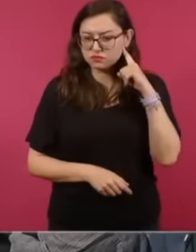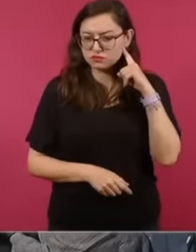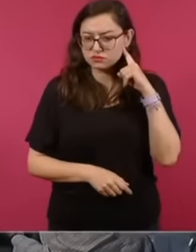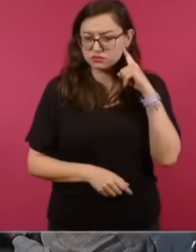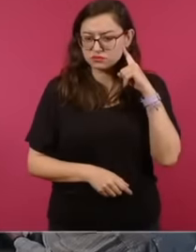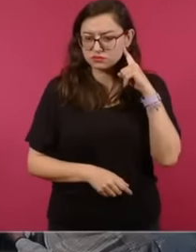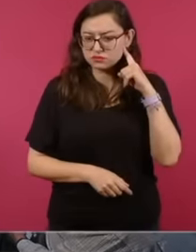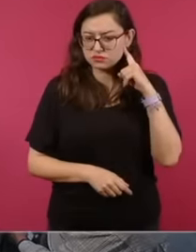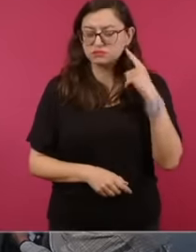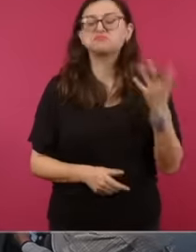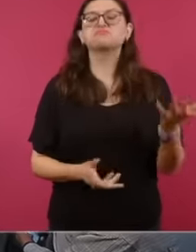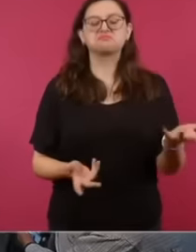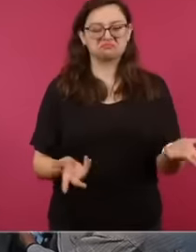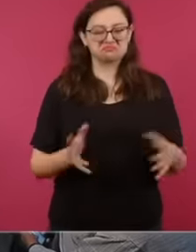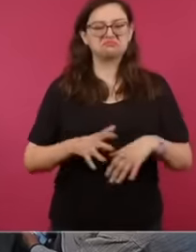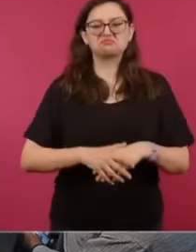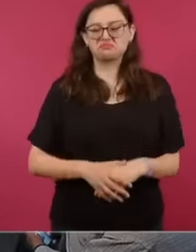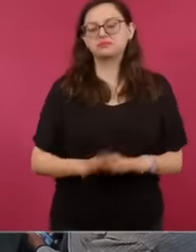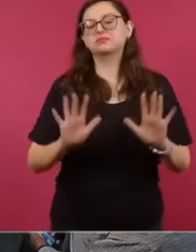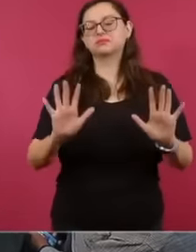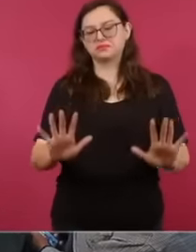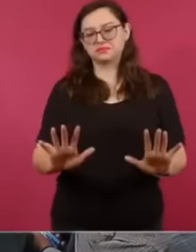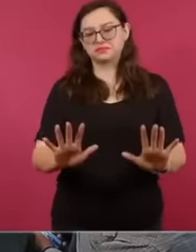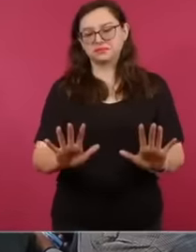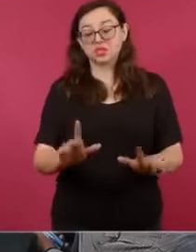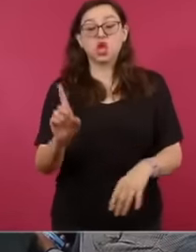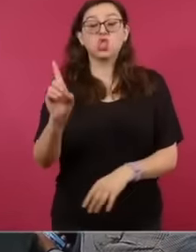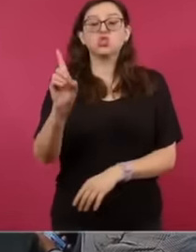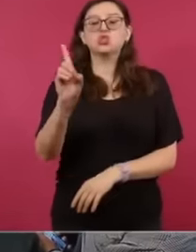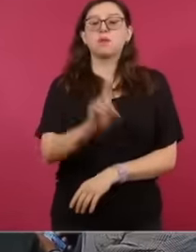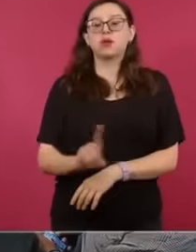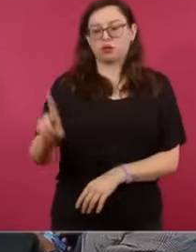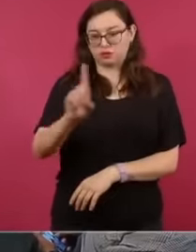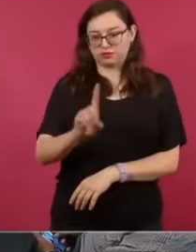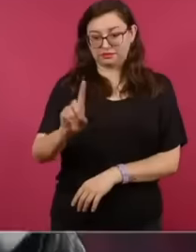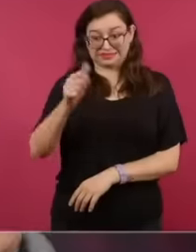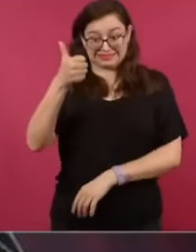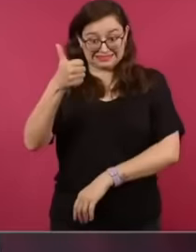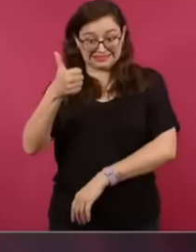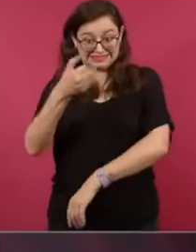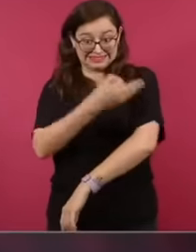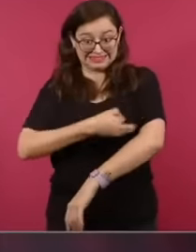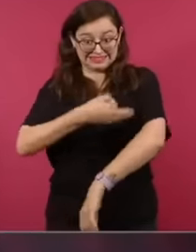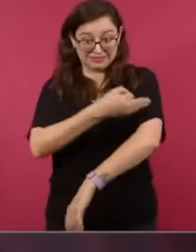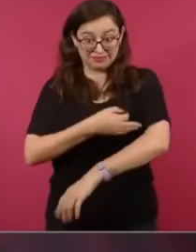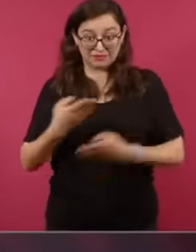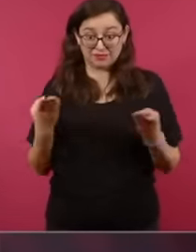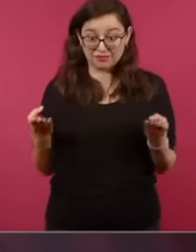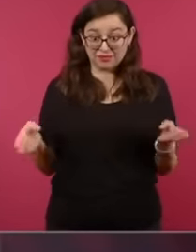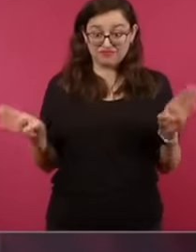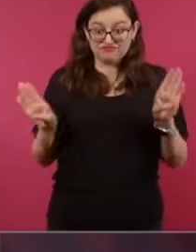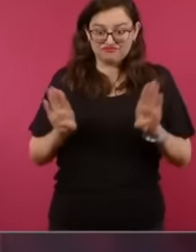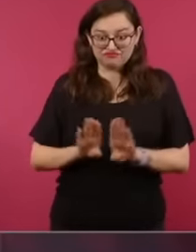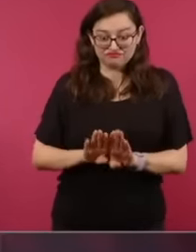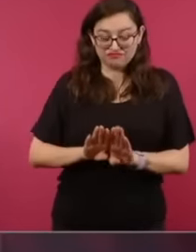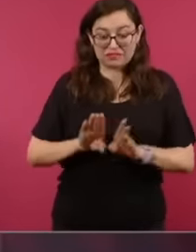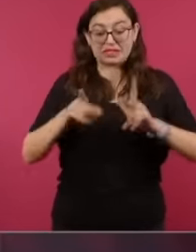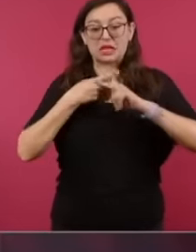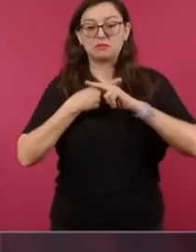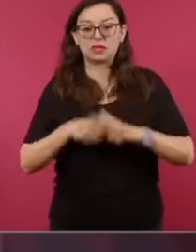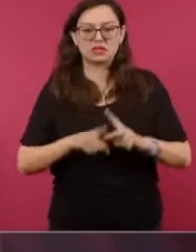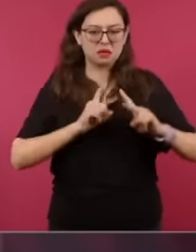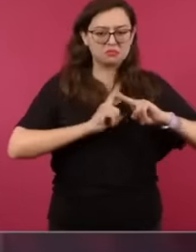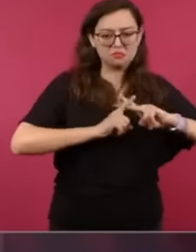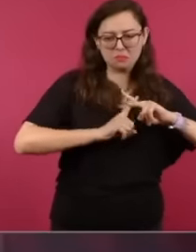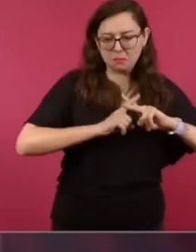Sí, sí. Ya a partir de las 6 empiezan las famosas encuestas de salida.